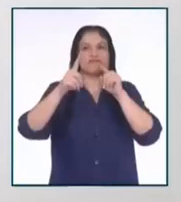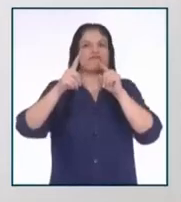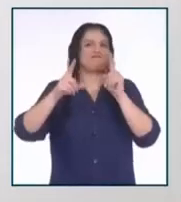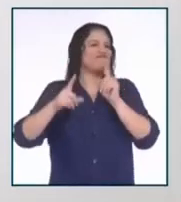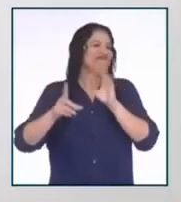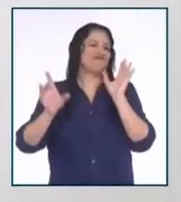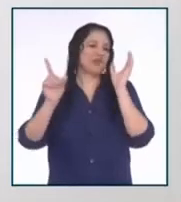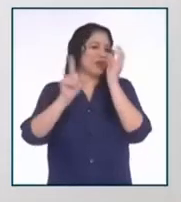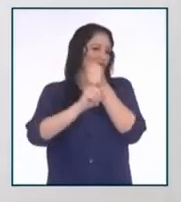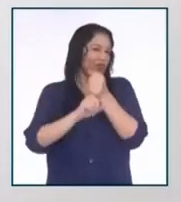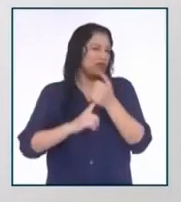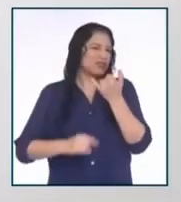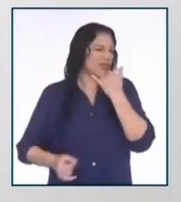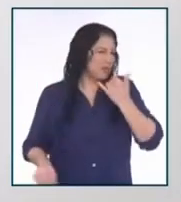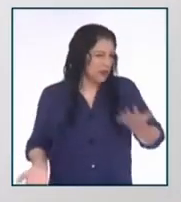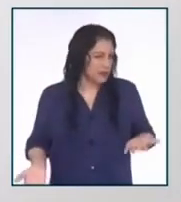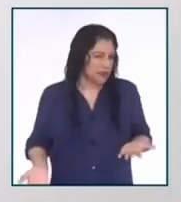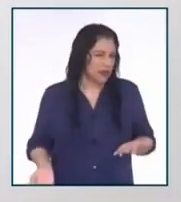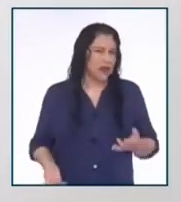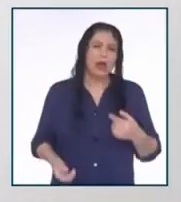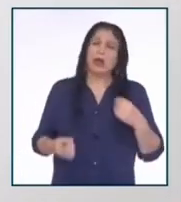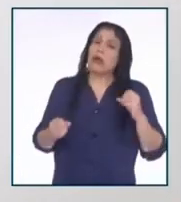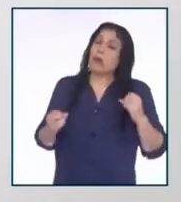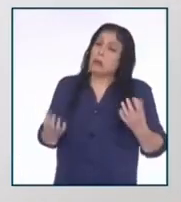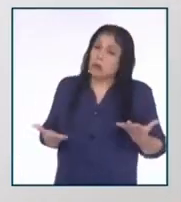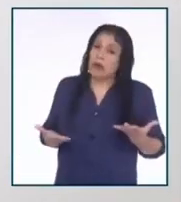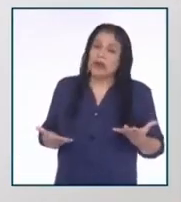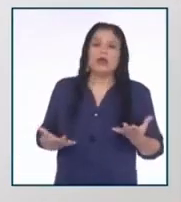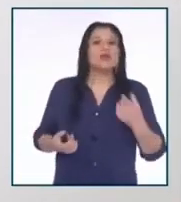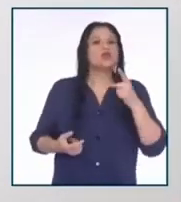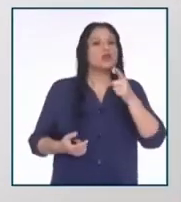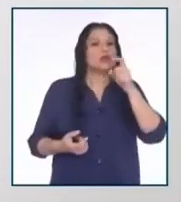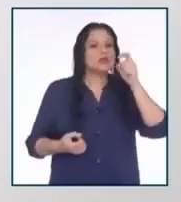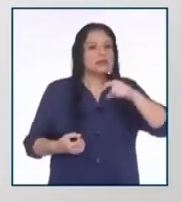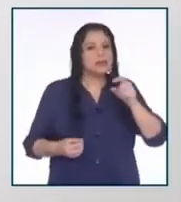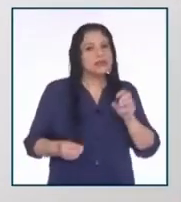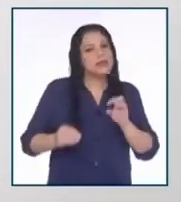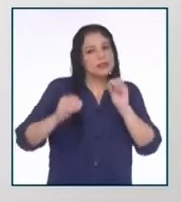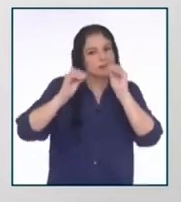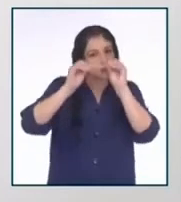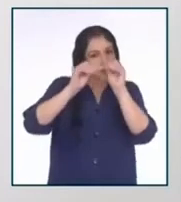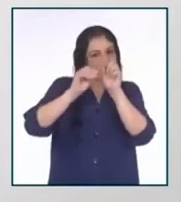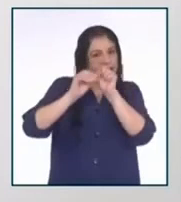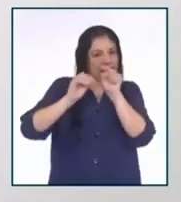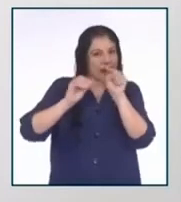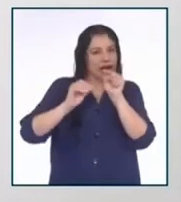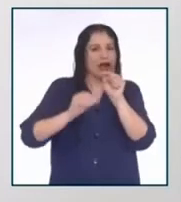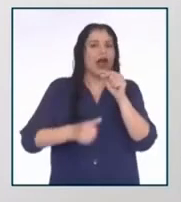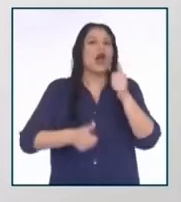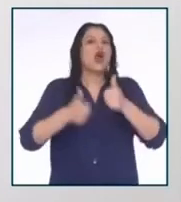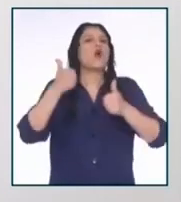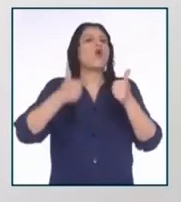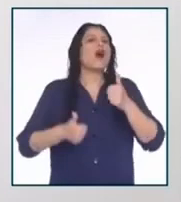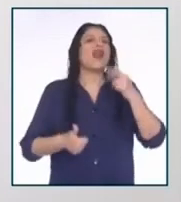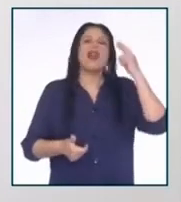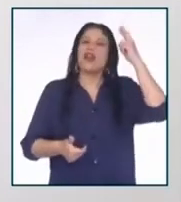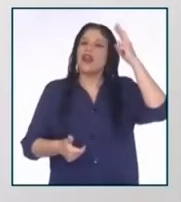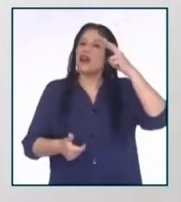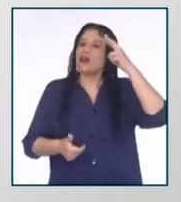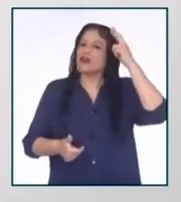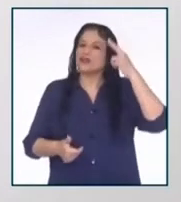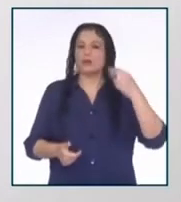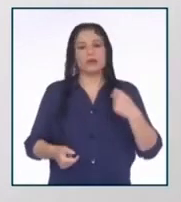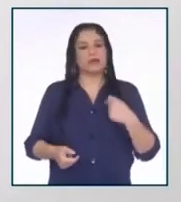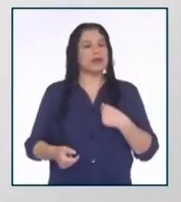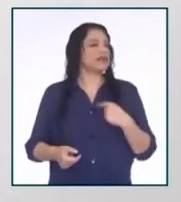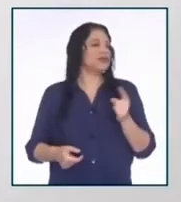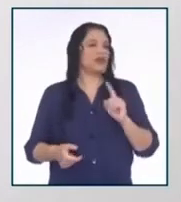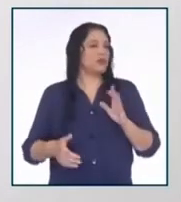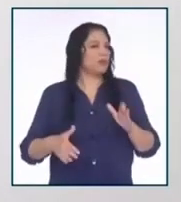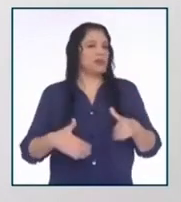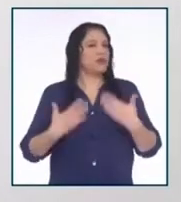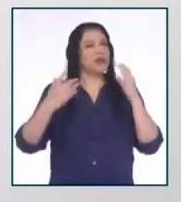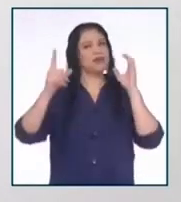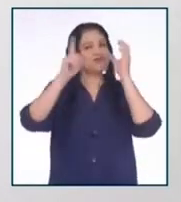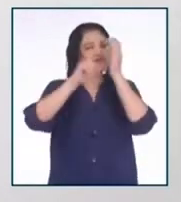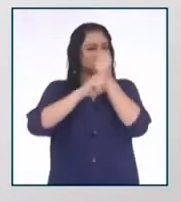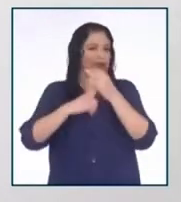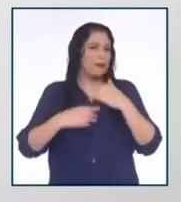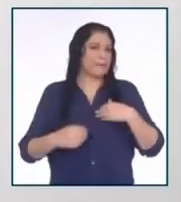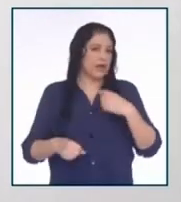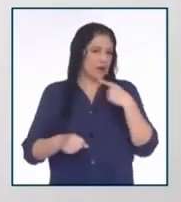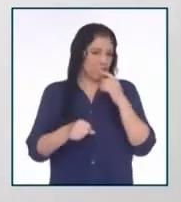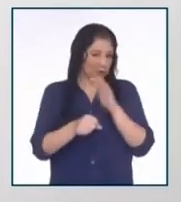lograr? Bueno, en ese caso, debes indicar claramente cuál fue el motivo por el que no lograste